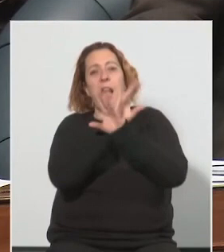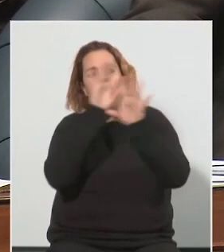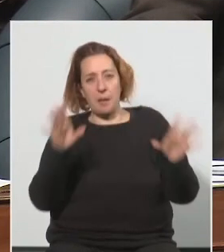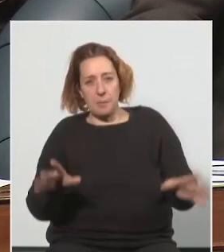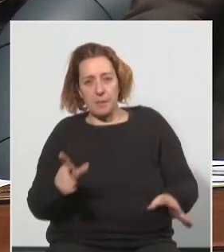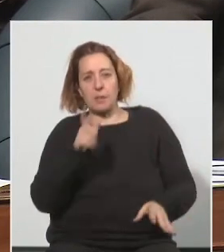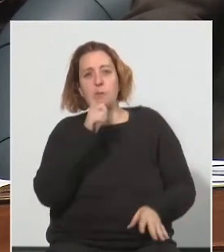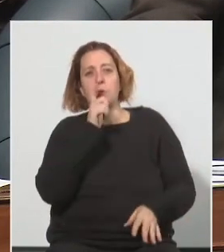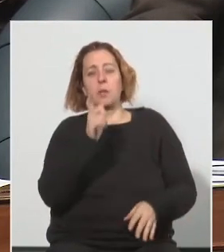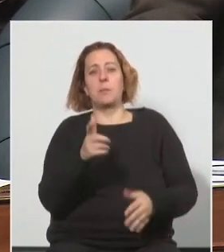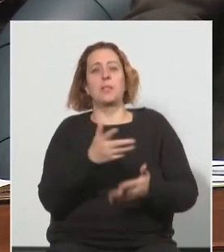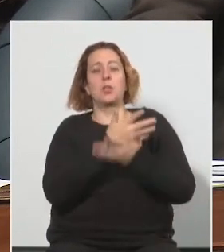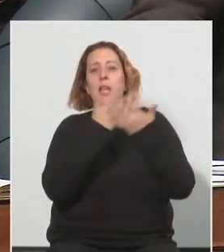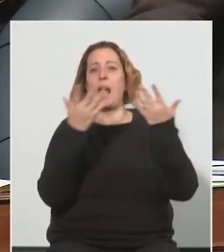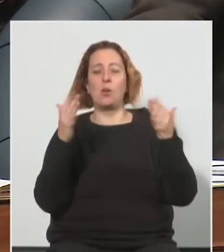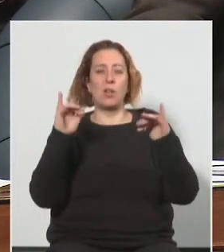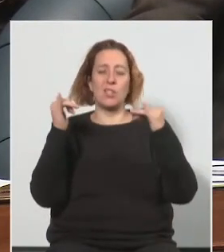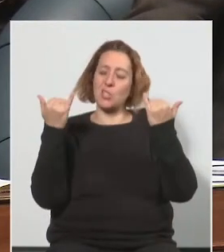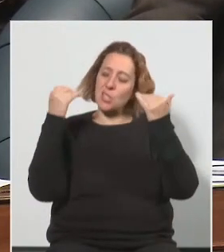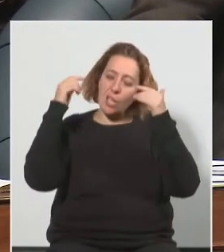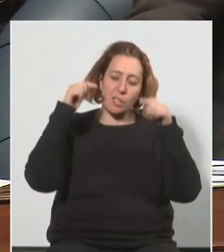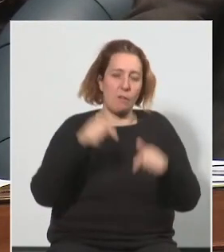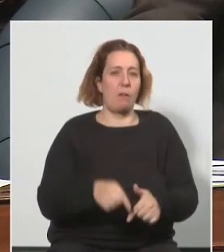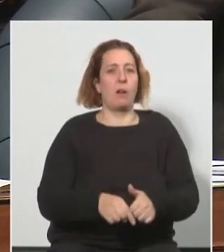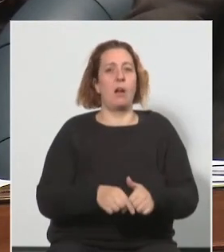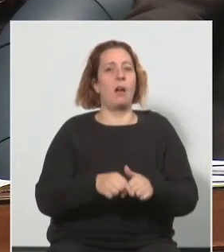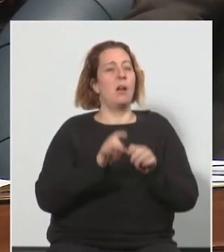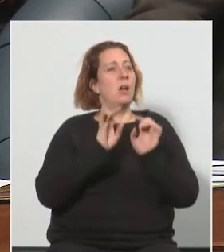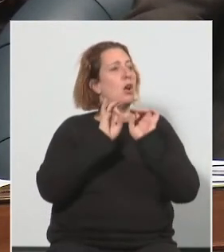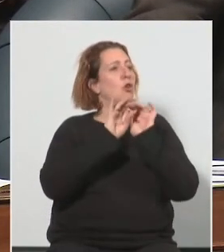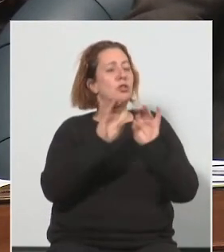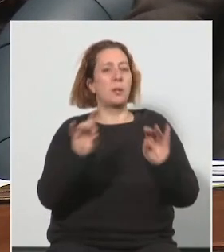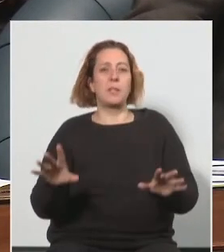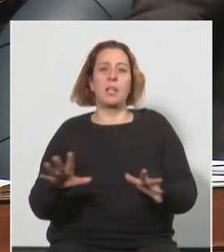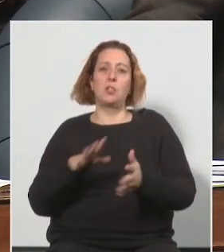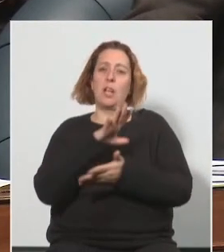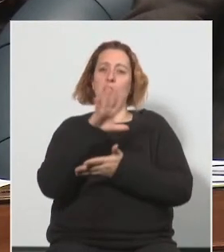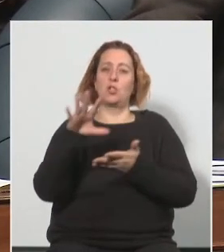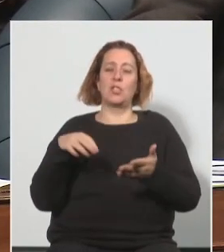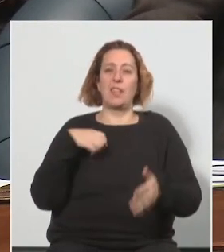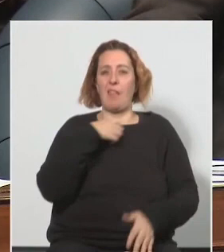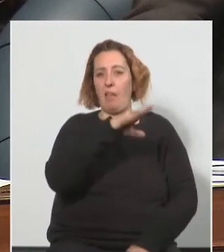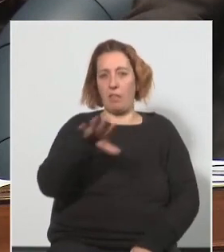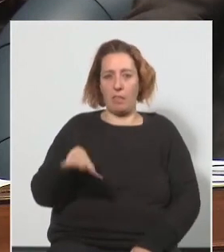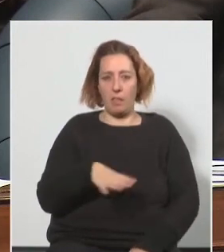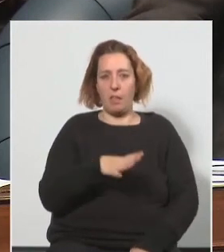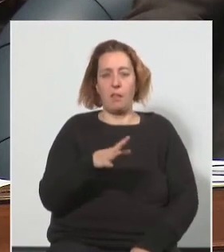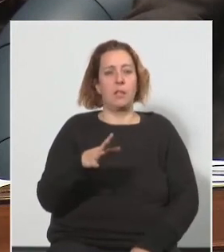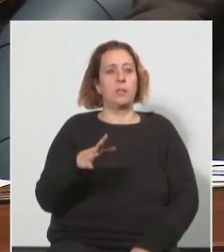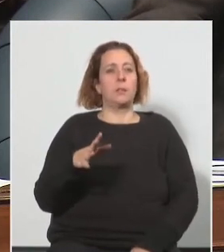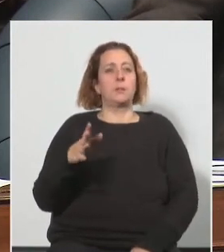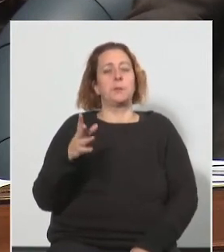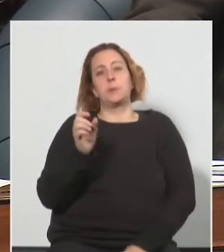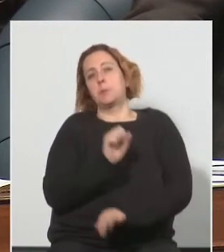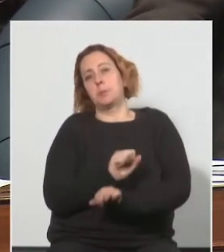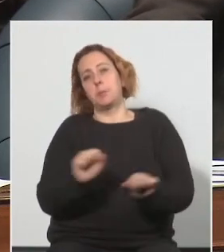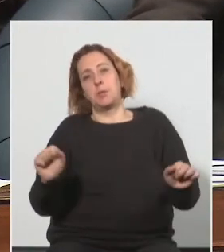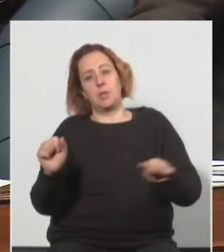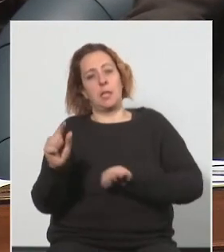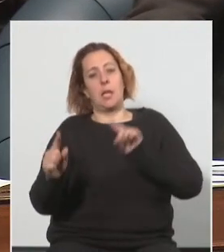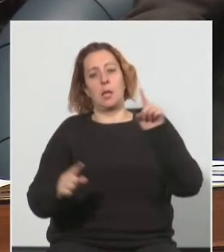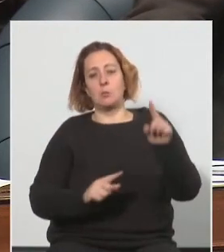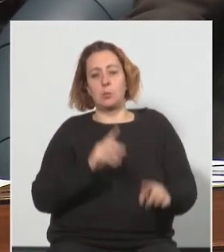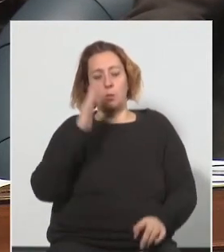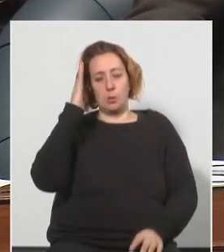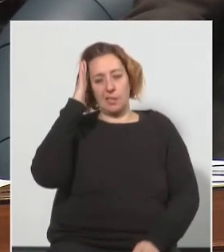fundamentos de un virus que va contaminando de a poco a toda nuestra sociedad. Quizás alguno